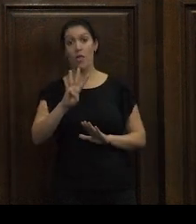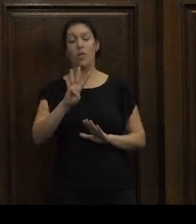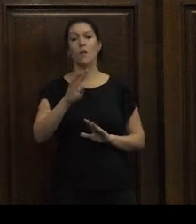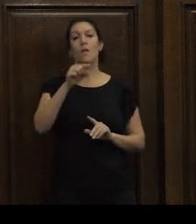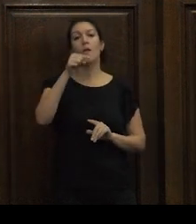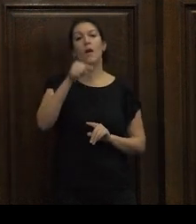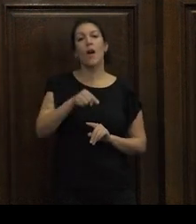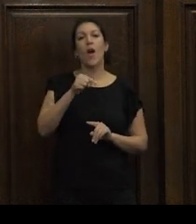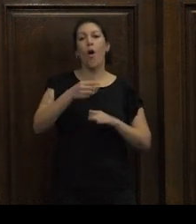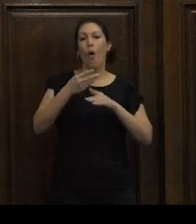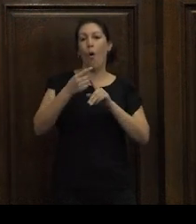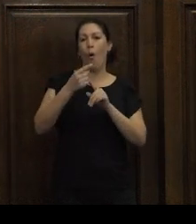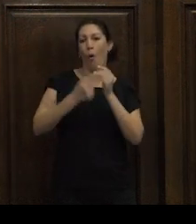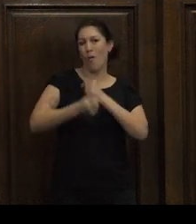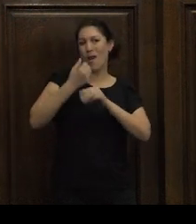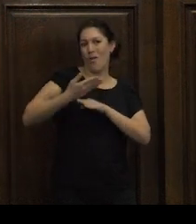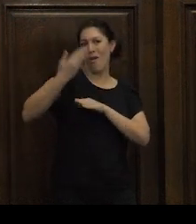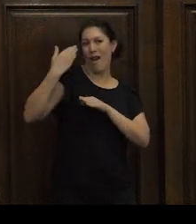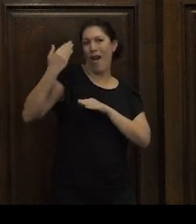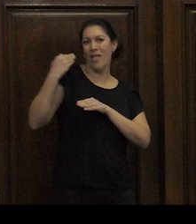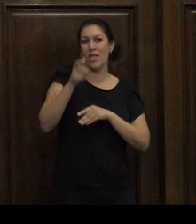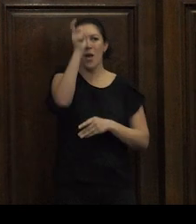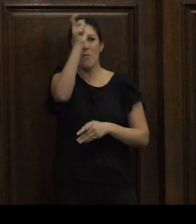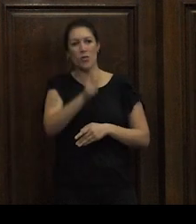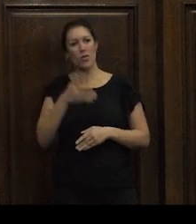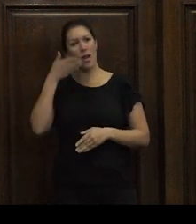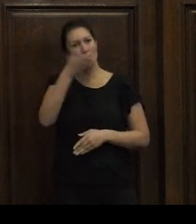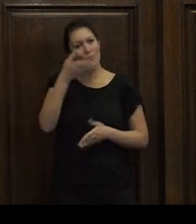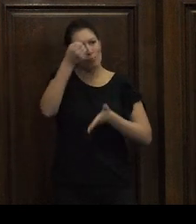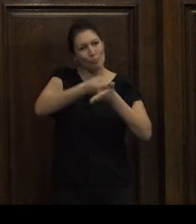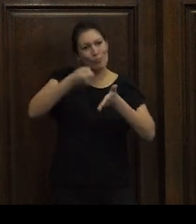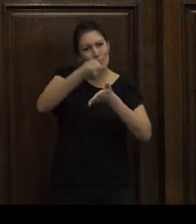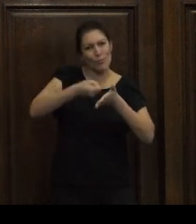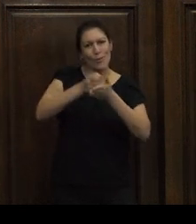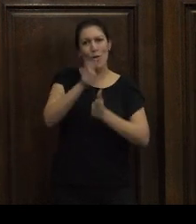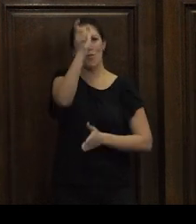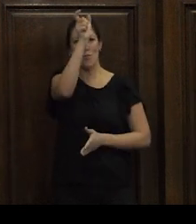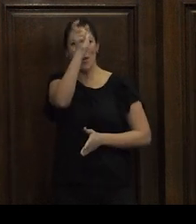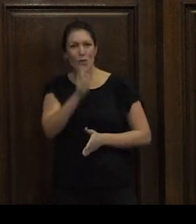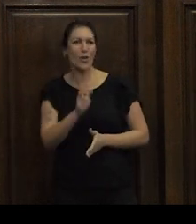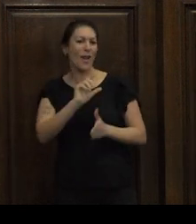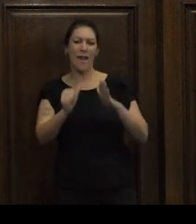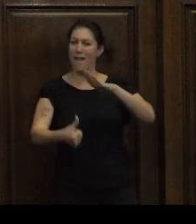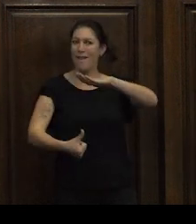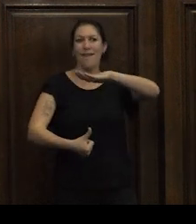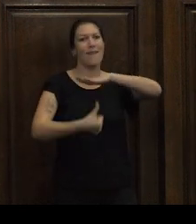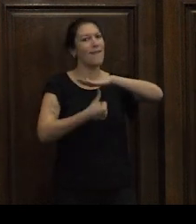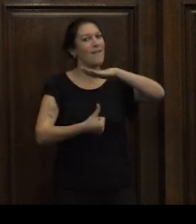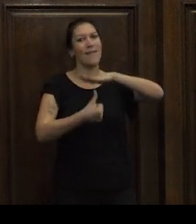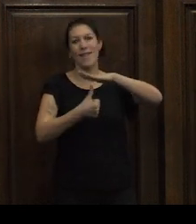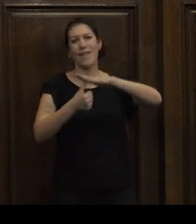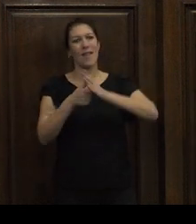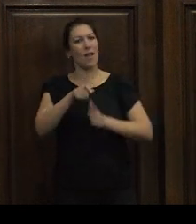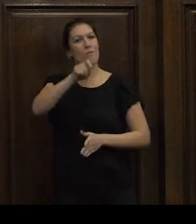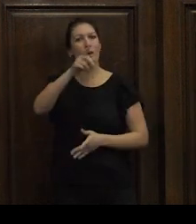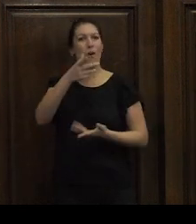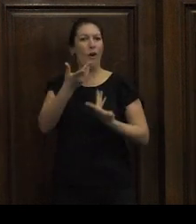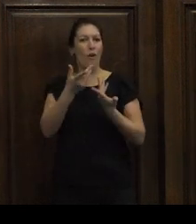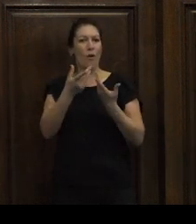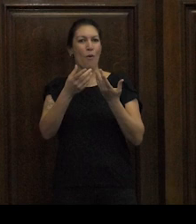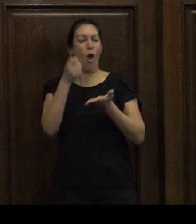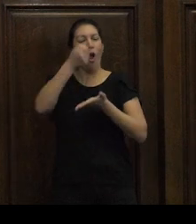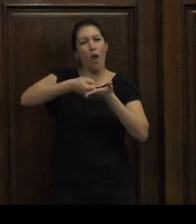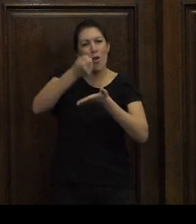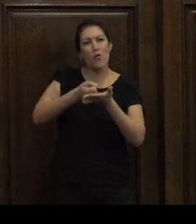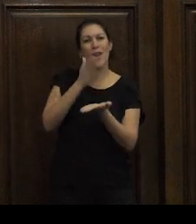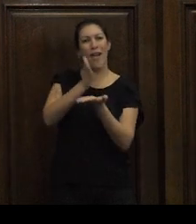1964, un año antes de ser asesinado, el activista Malcolm X, uno de los principales líderes de los movimientos por los derechos civiles de las minorías,